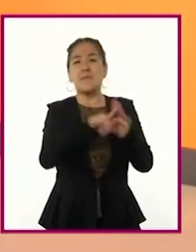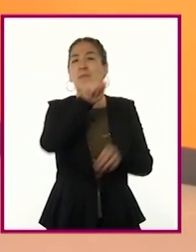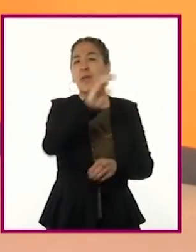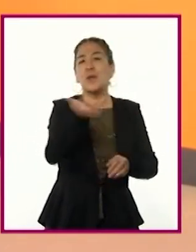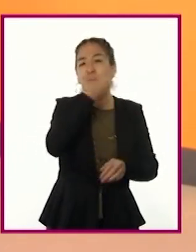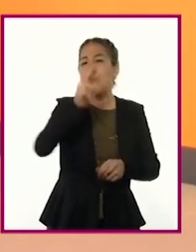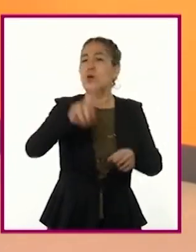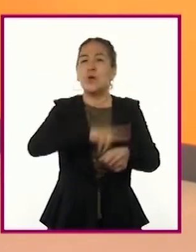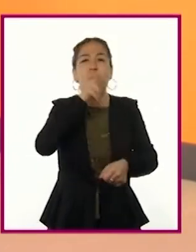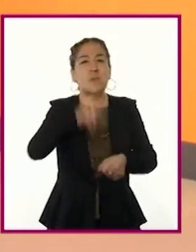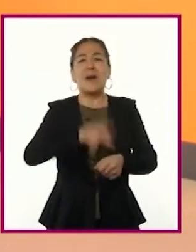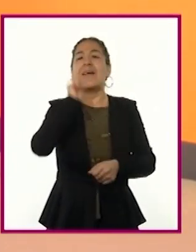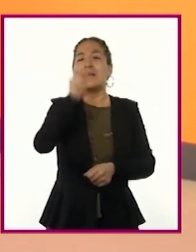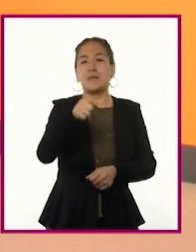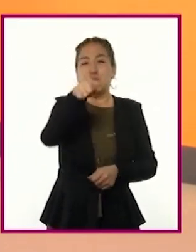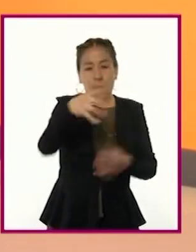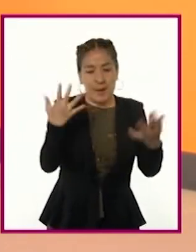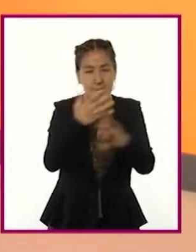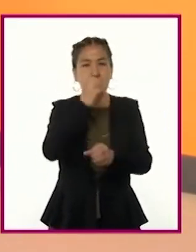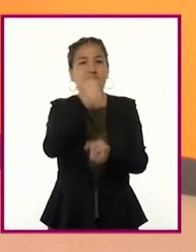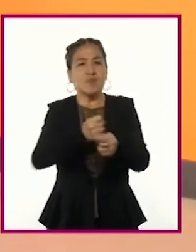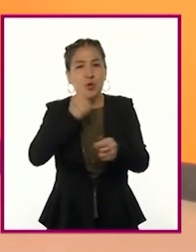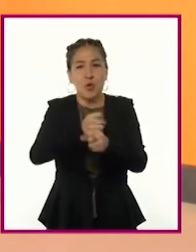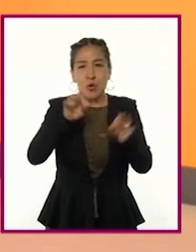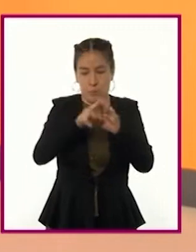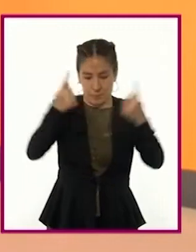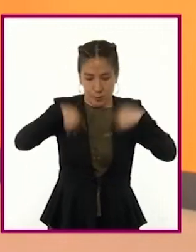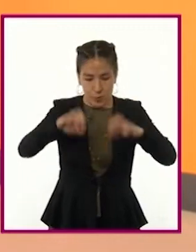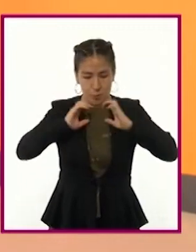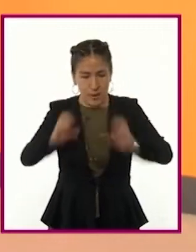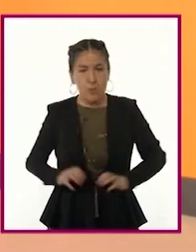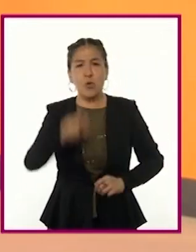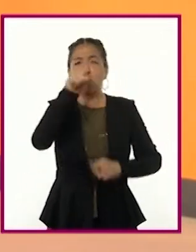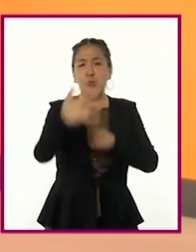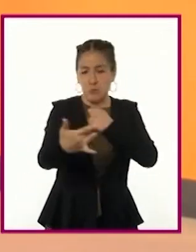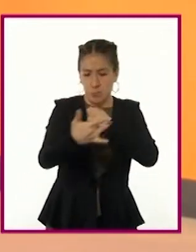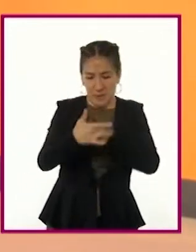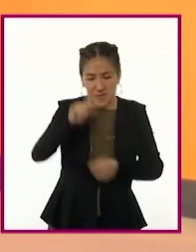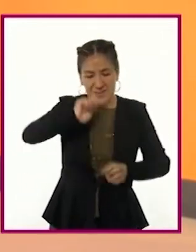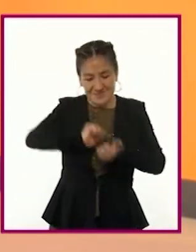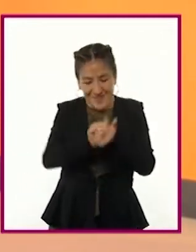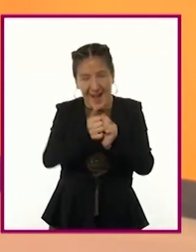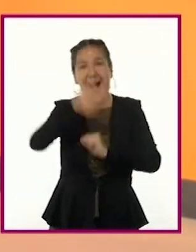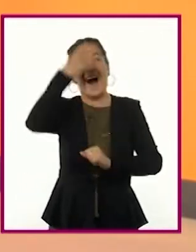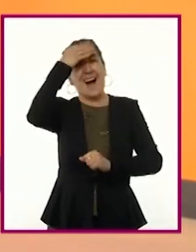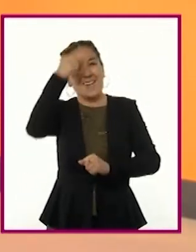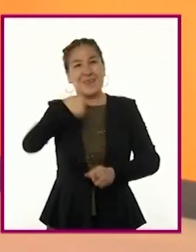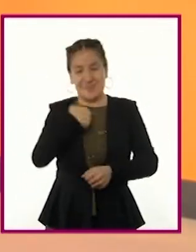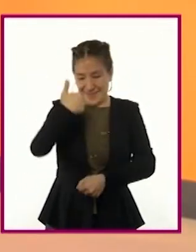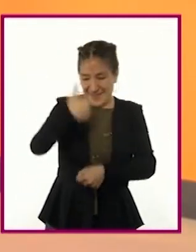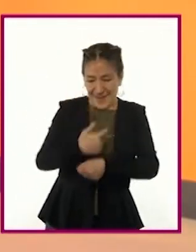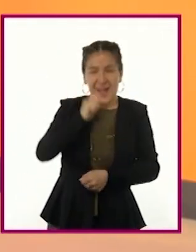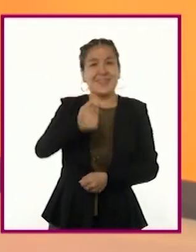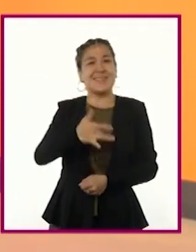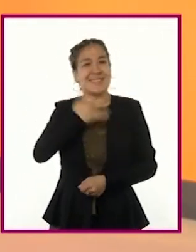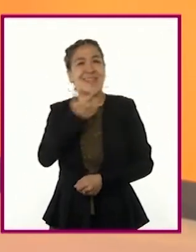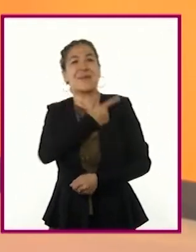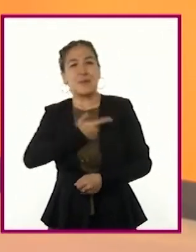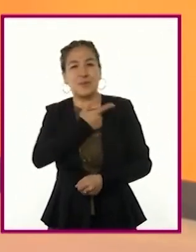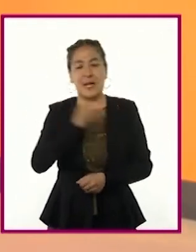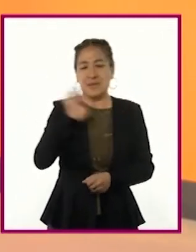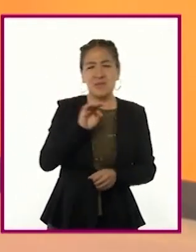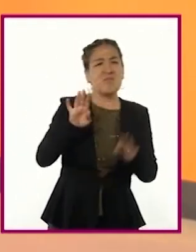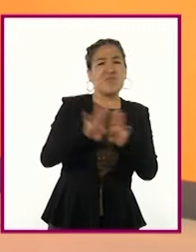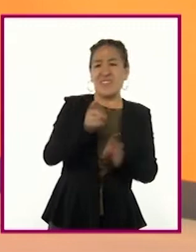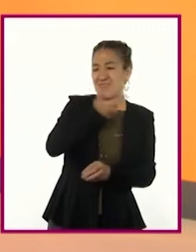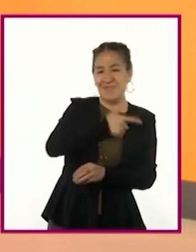solo se trata de una práctica íntima en la que una persona aprende a identificar qué le causa placer y cómo